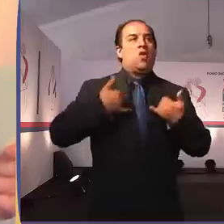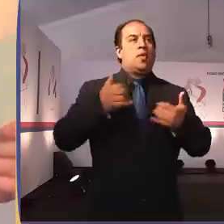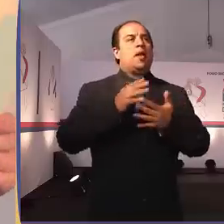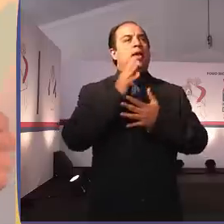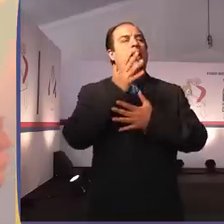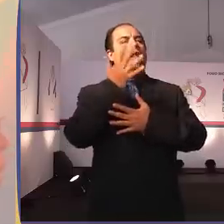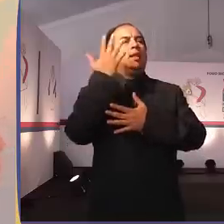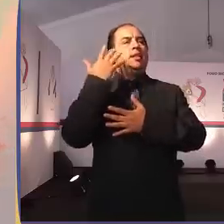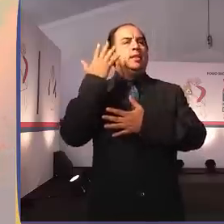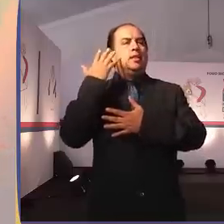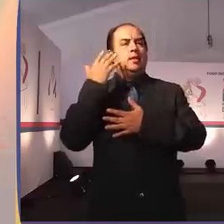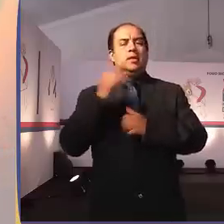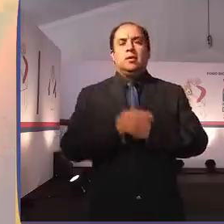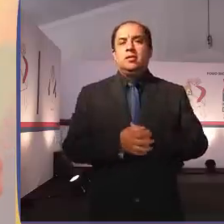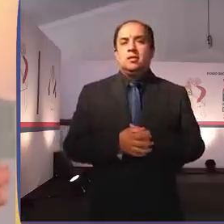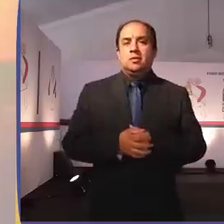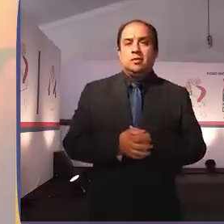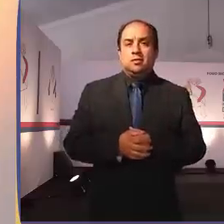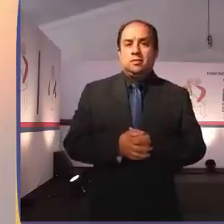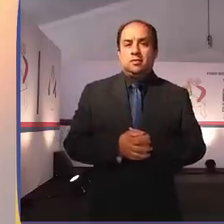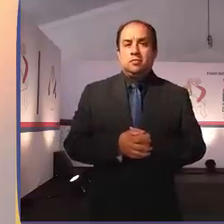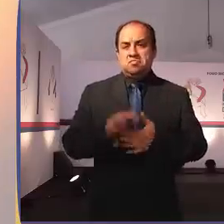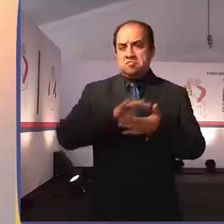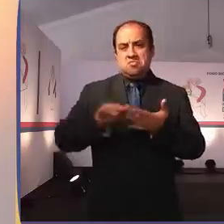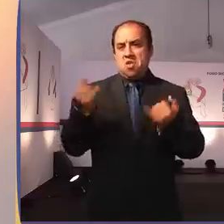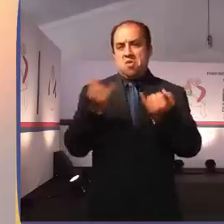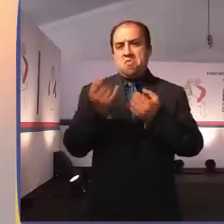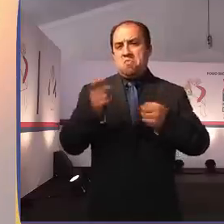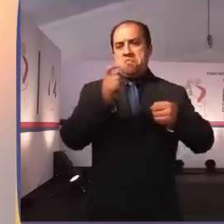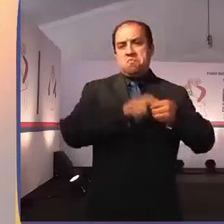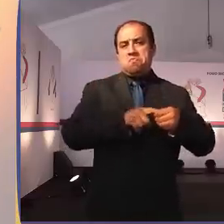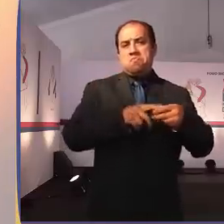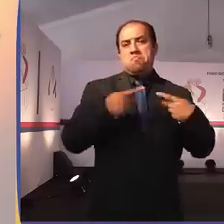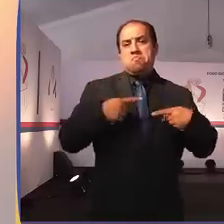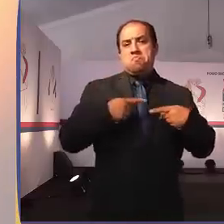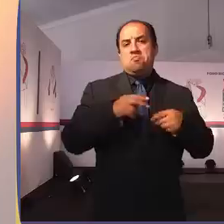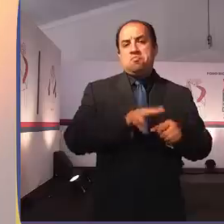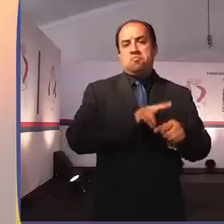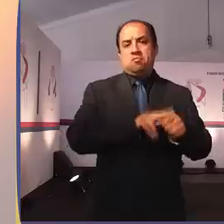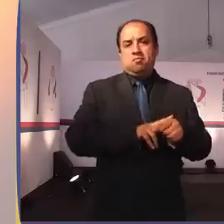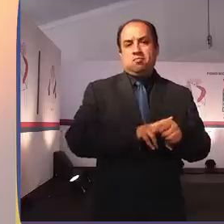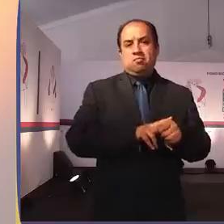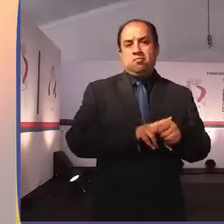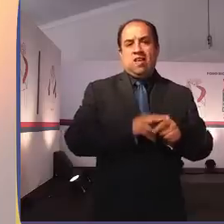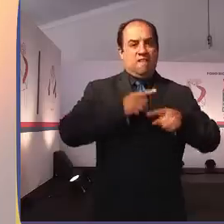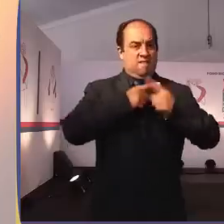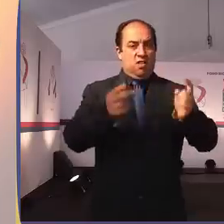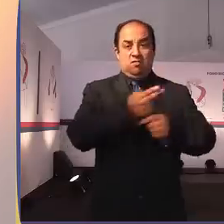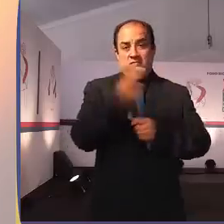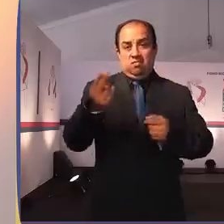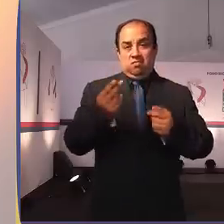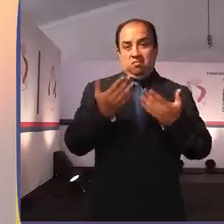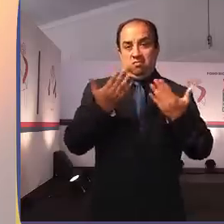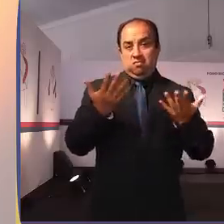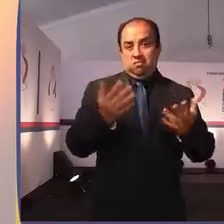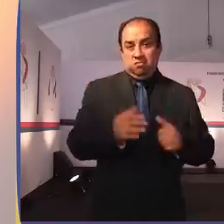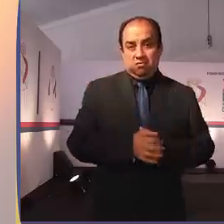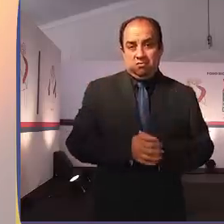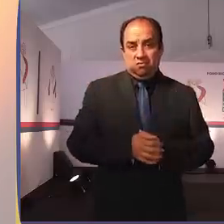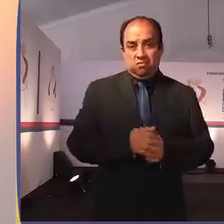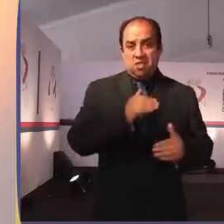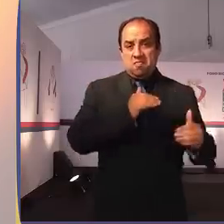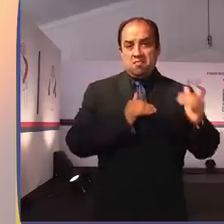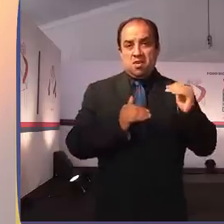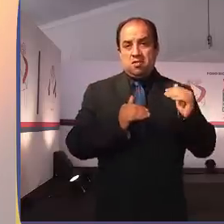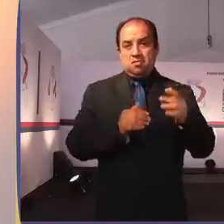ocasión. Sigan siendo uno más, no se distingan, no se cansen, no